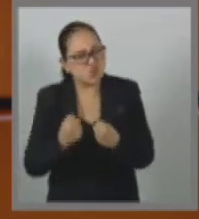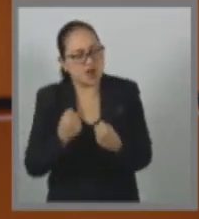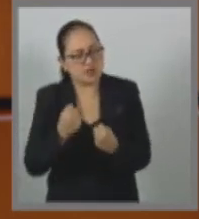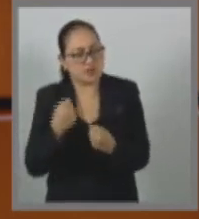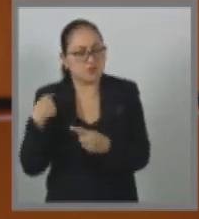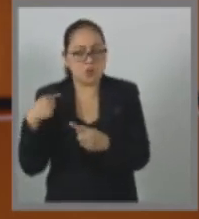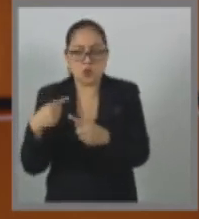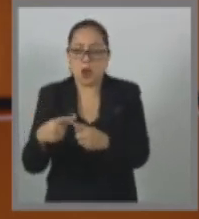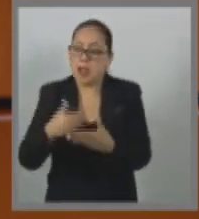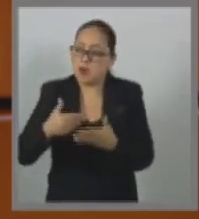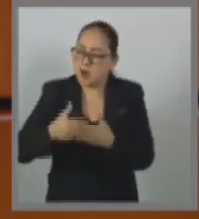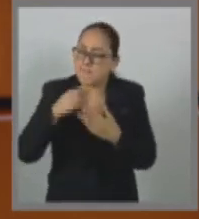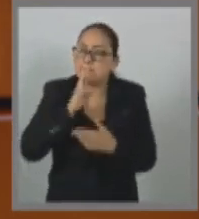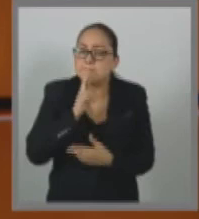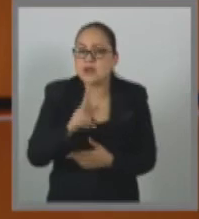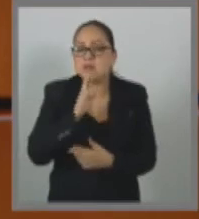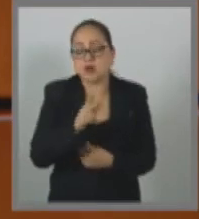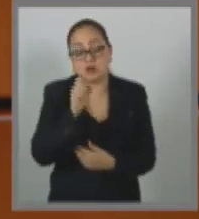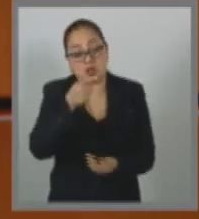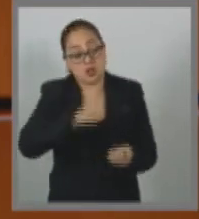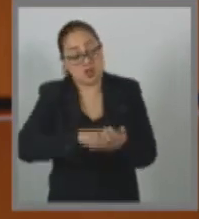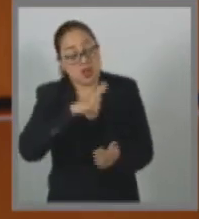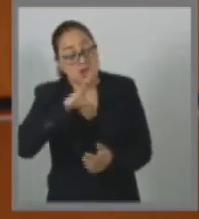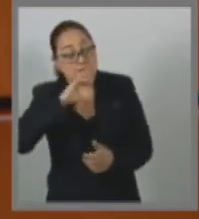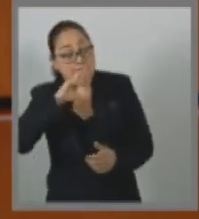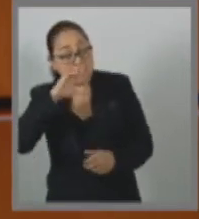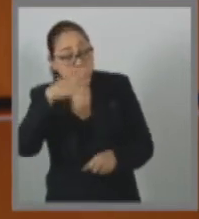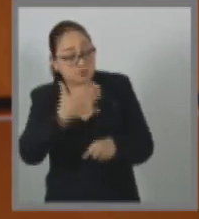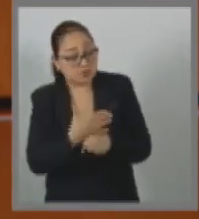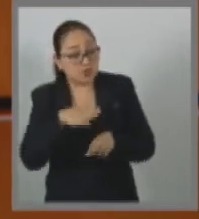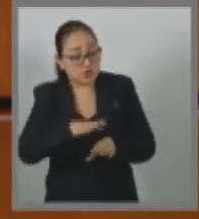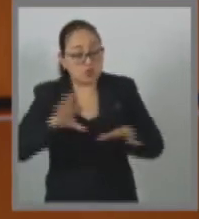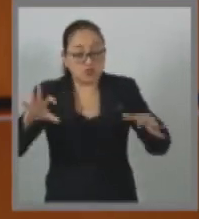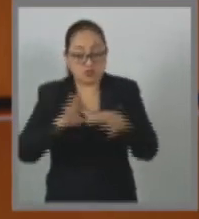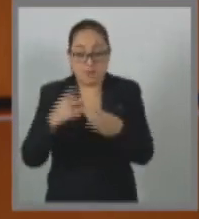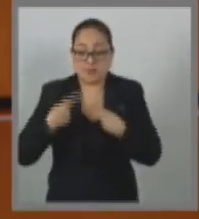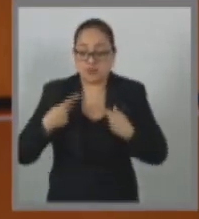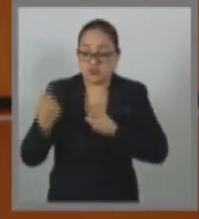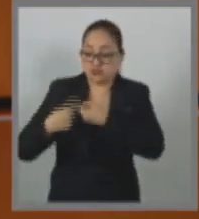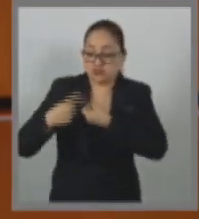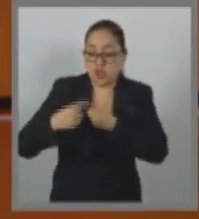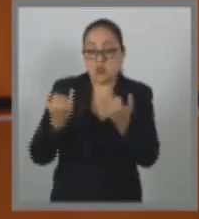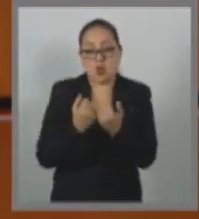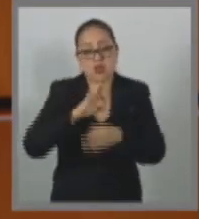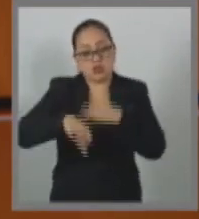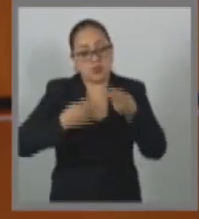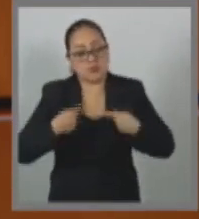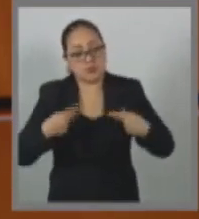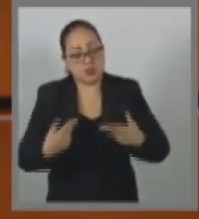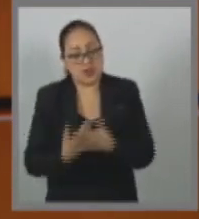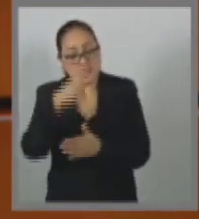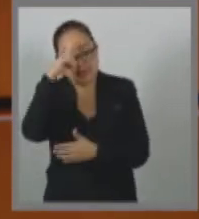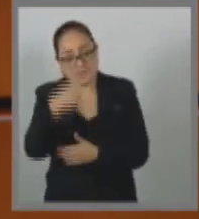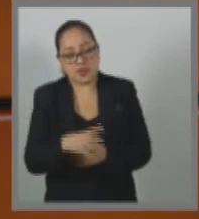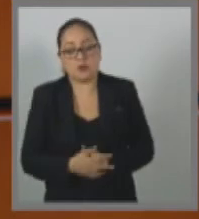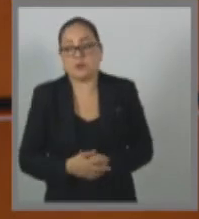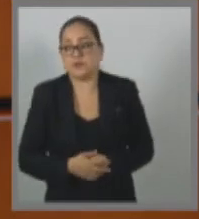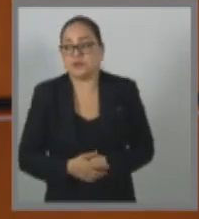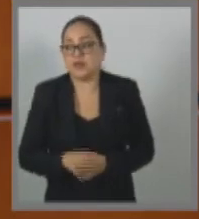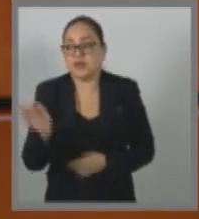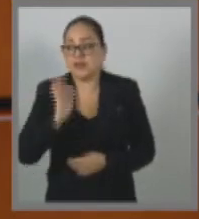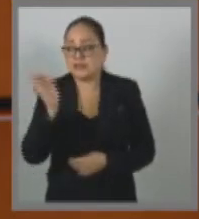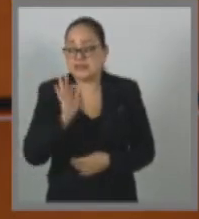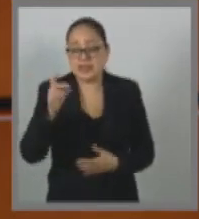historia, pero también tiene una mayor responsabilidad con sus derechohabientes y con todos los mexicanos. No hay